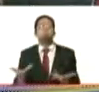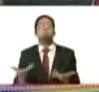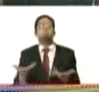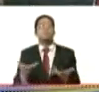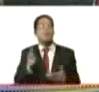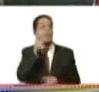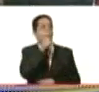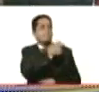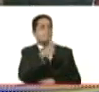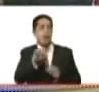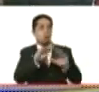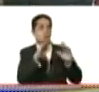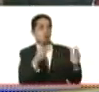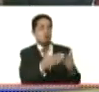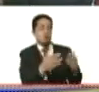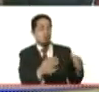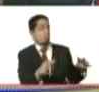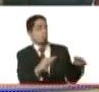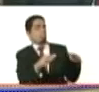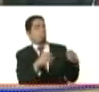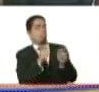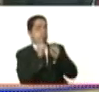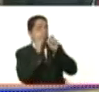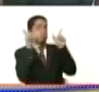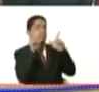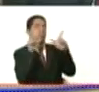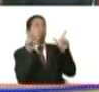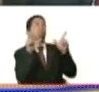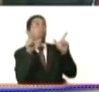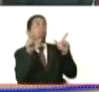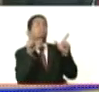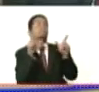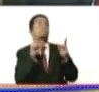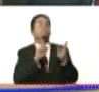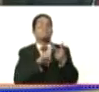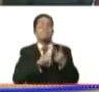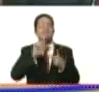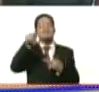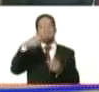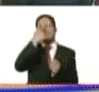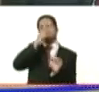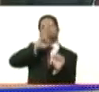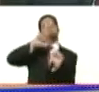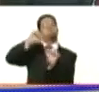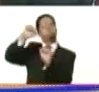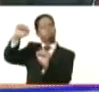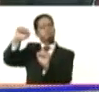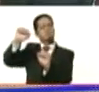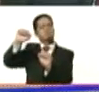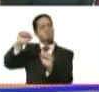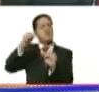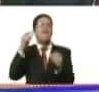mundo contra el Fondo Monetario Internacional, contra los paquetes económicos del neoliberalismo.